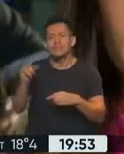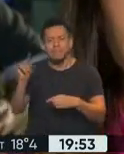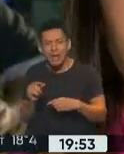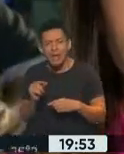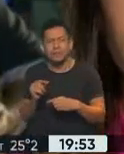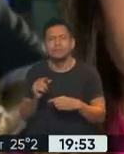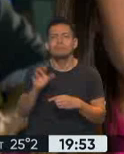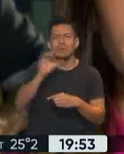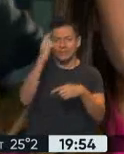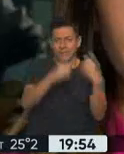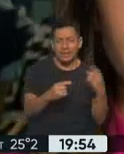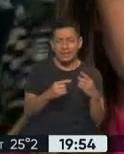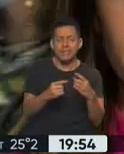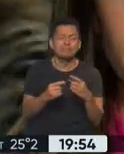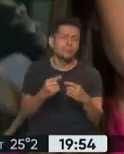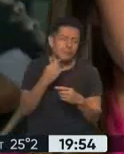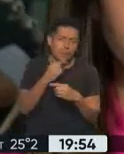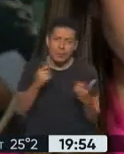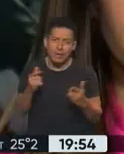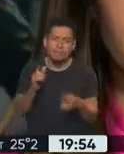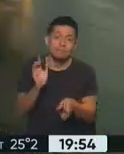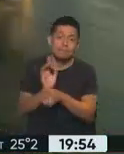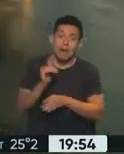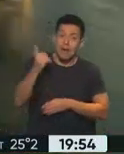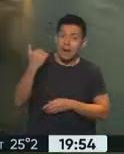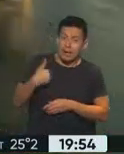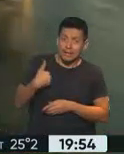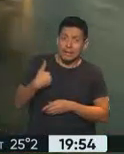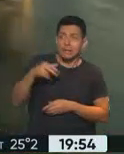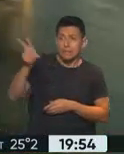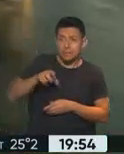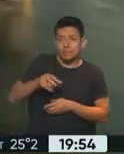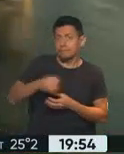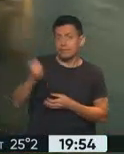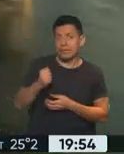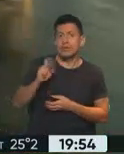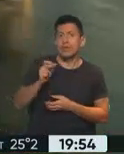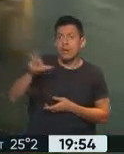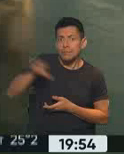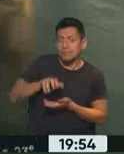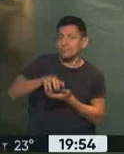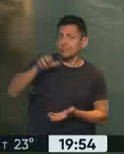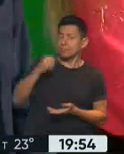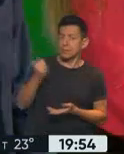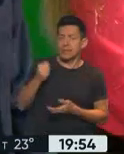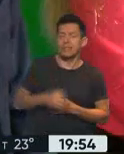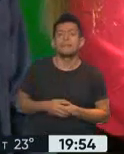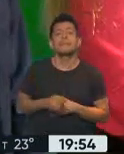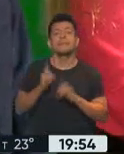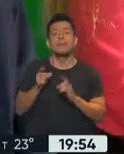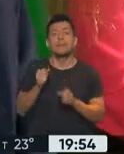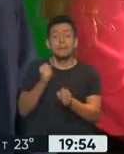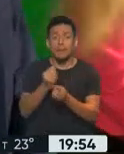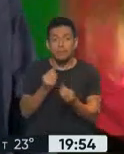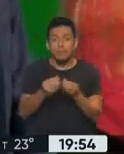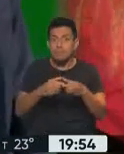lugares del país y que sin ninguna duda van a representar para Argentina un ingreso importante de divisas, un ingreso importante de dólares, pero también la generación de más puestos